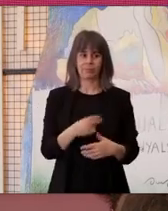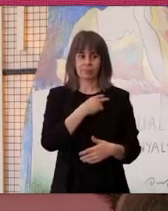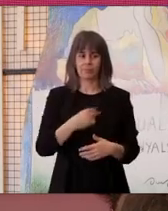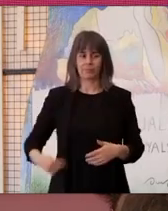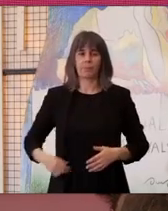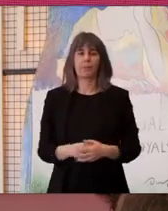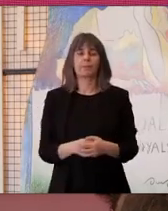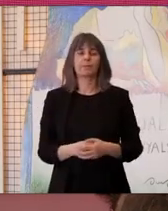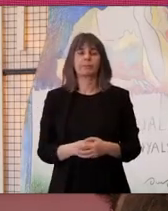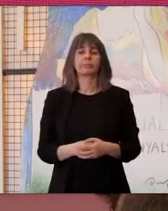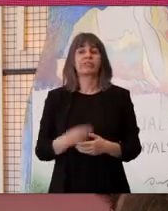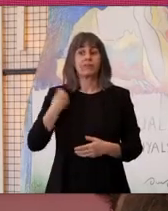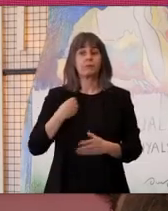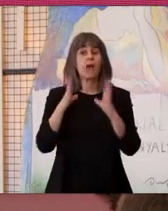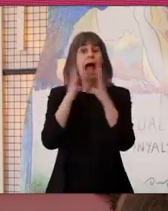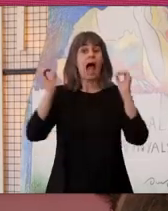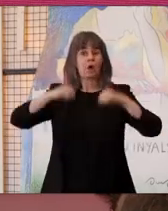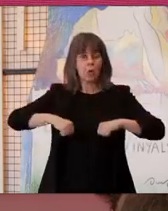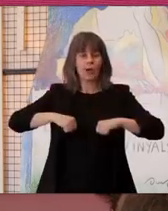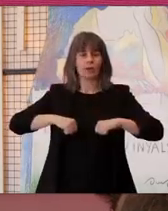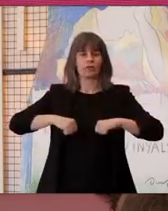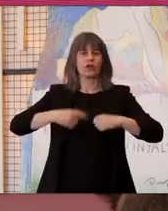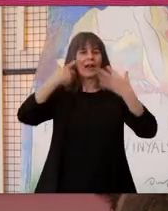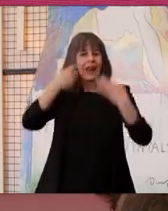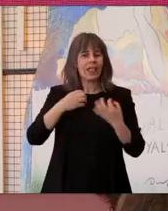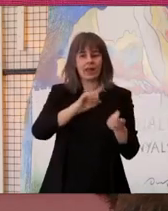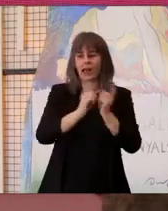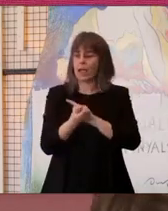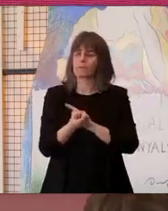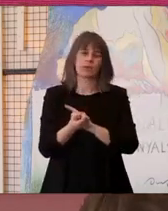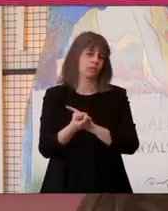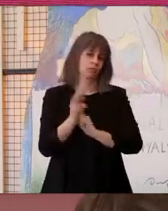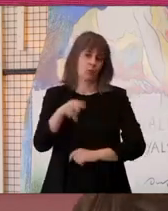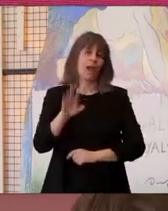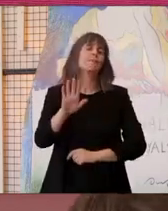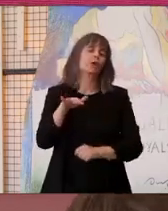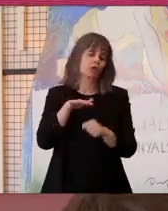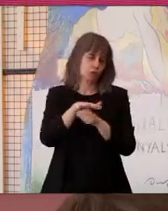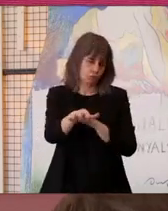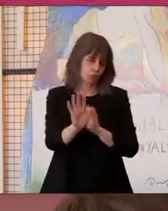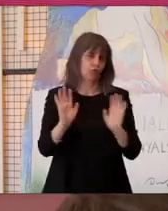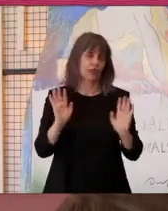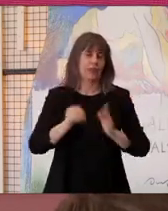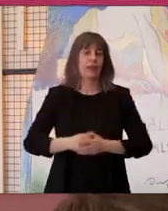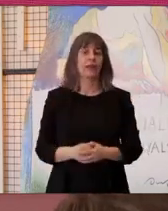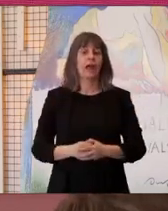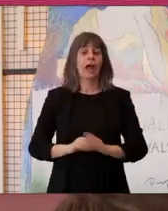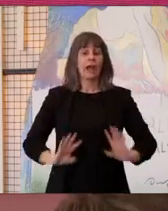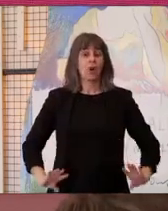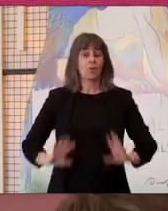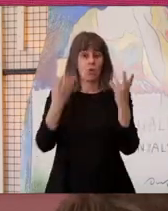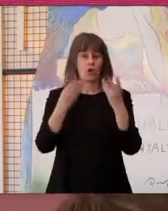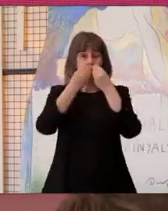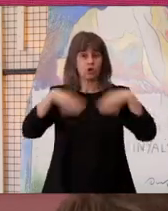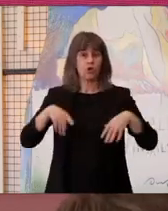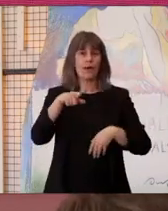los acuerdos nunca te cambian la realidad pero influyen en la evolución histórica es importante tener